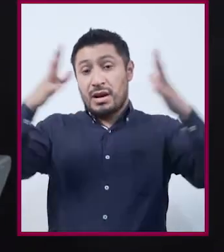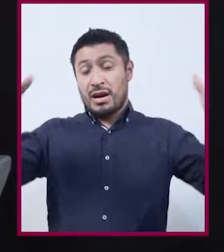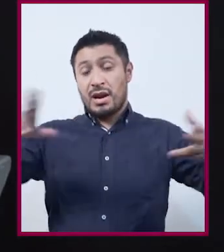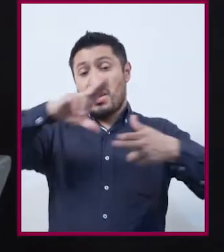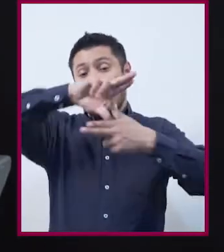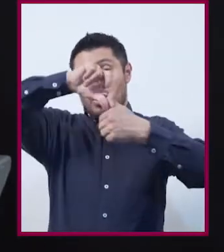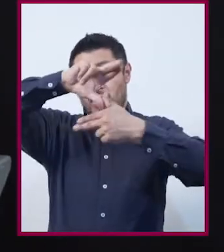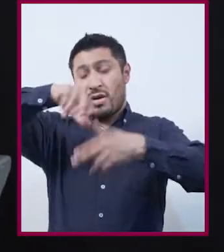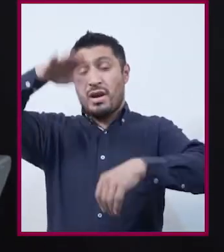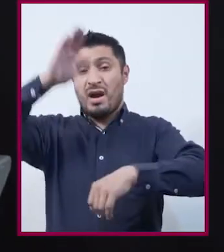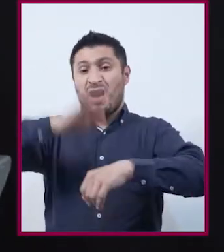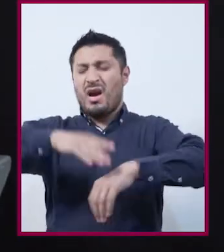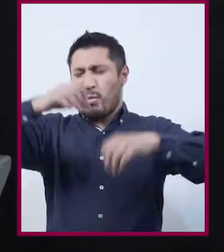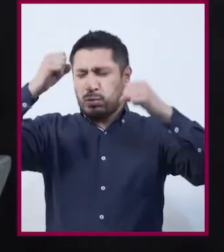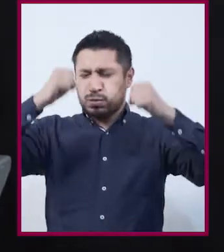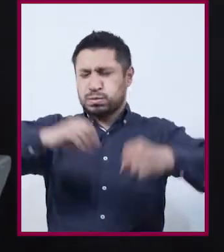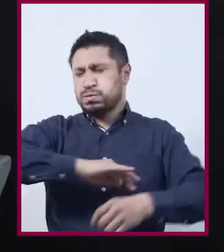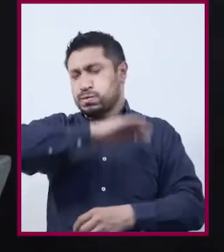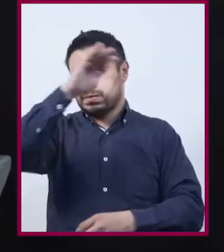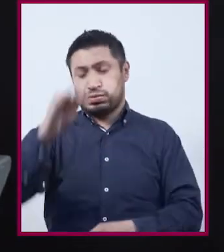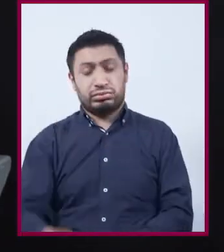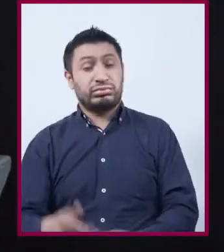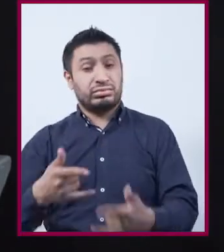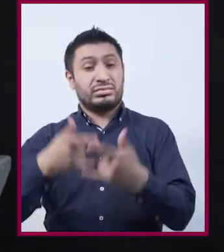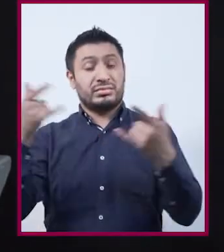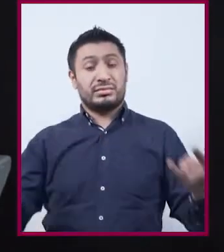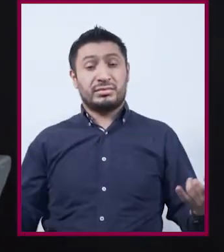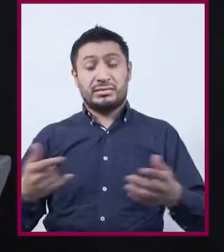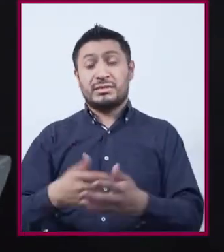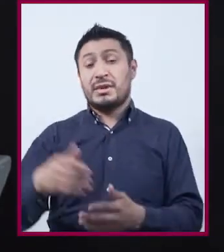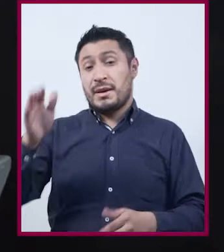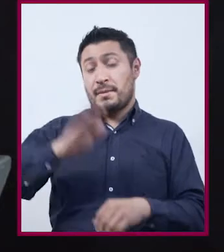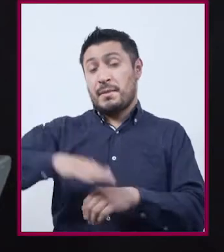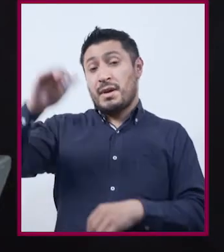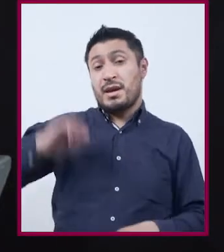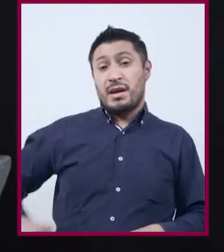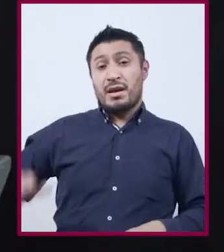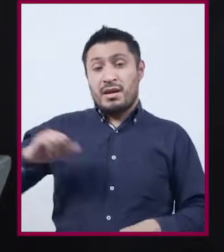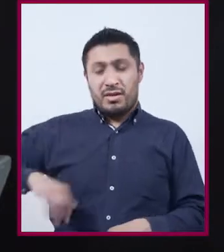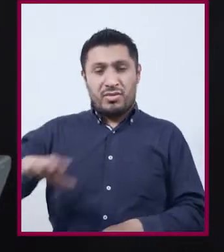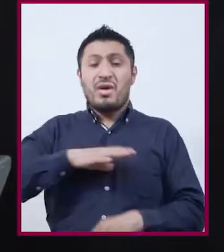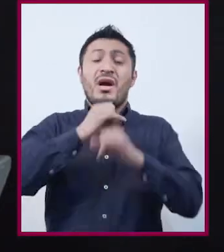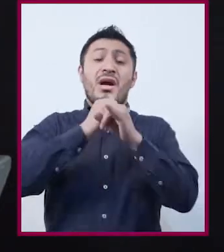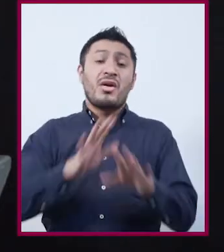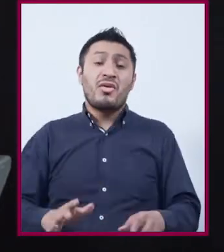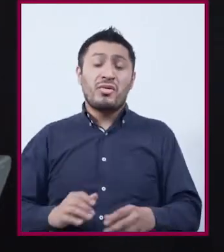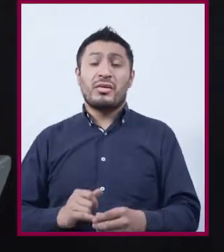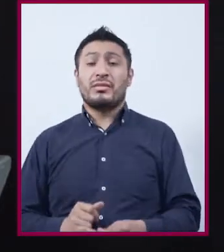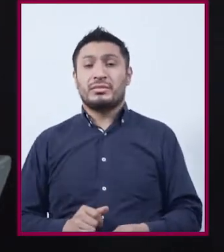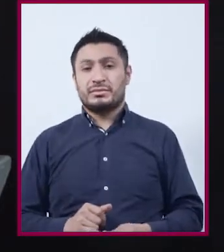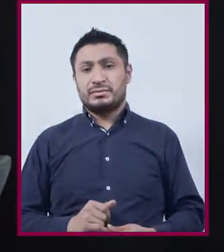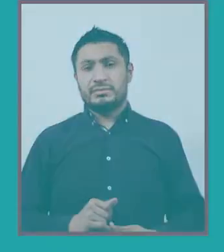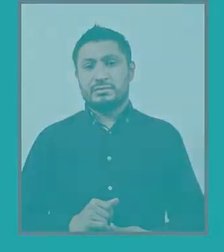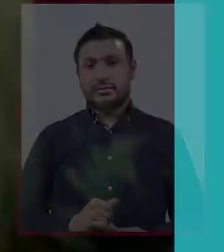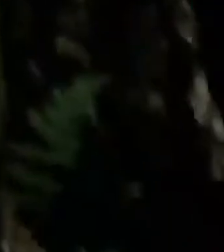llamado Gran Huracán, uno de los más mortíferos de la historia y el más antiguo del que tenemos